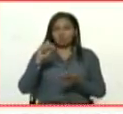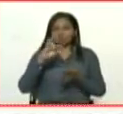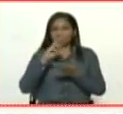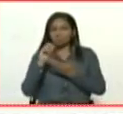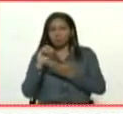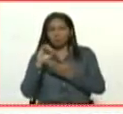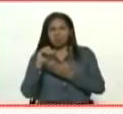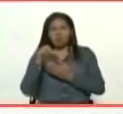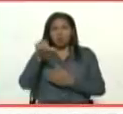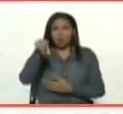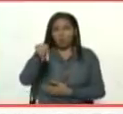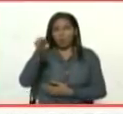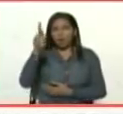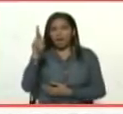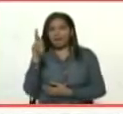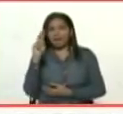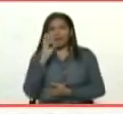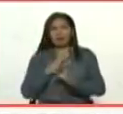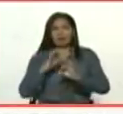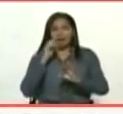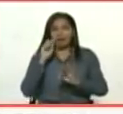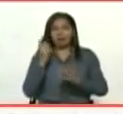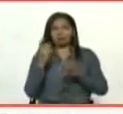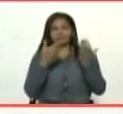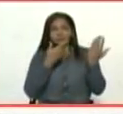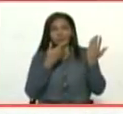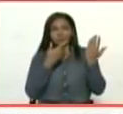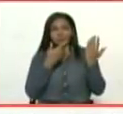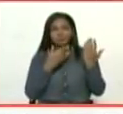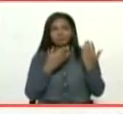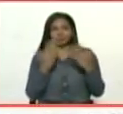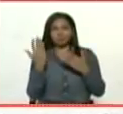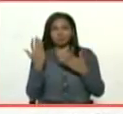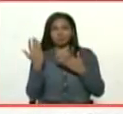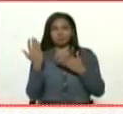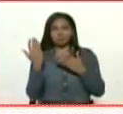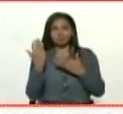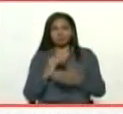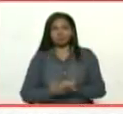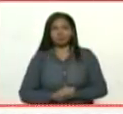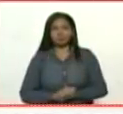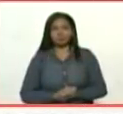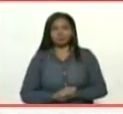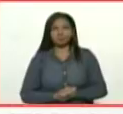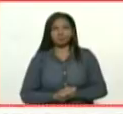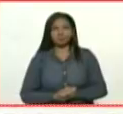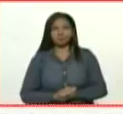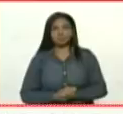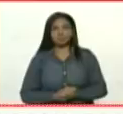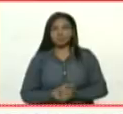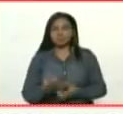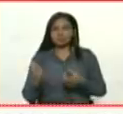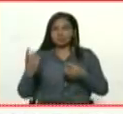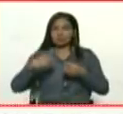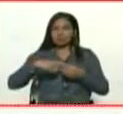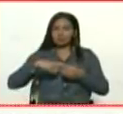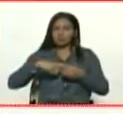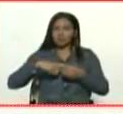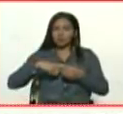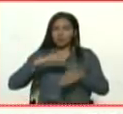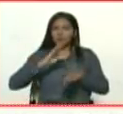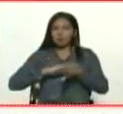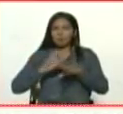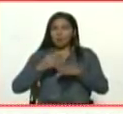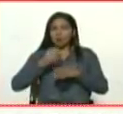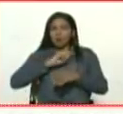país. Yo le incluí el código QR. Y el código QR lo incluí para que